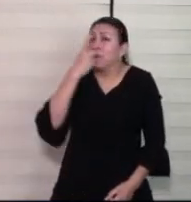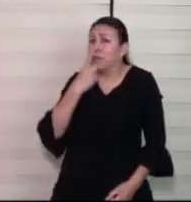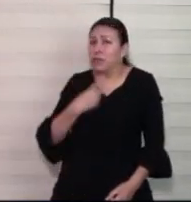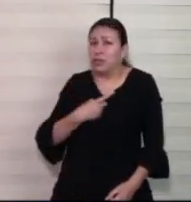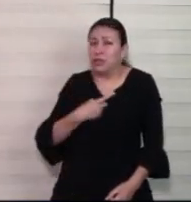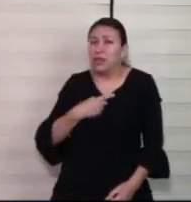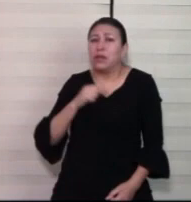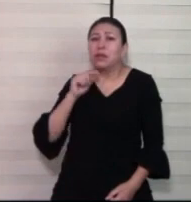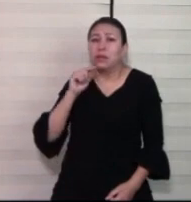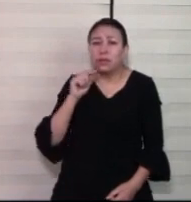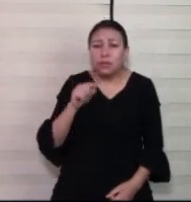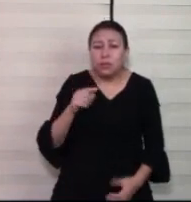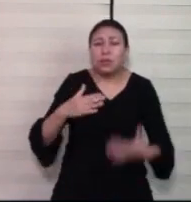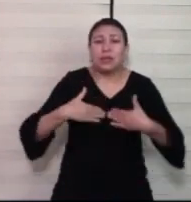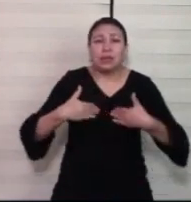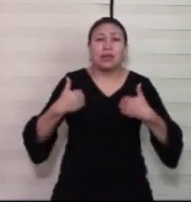entender.